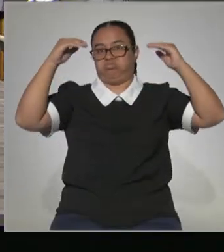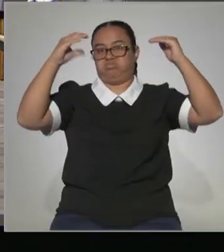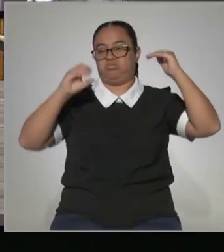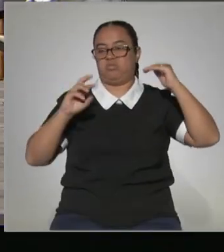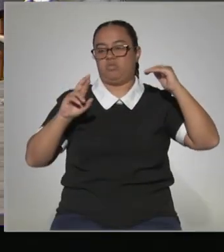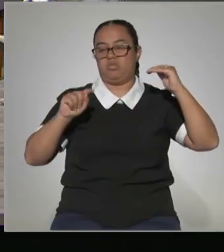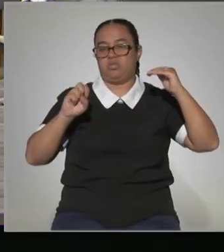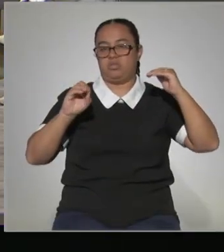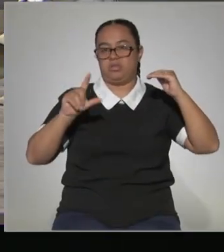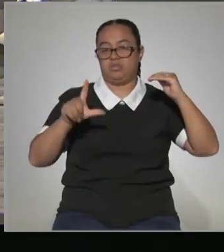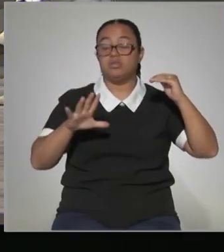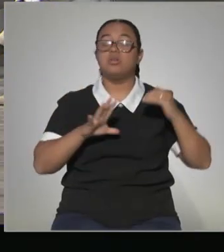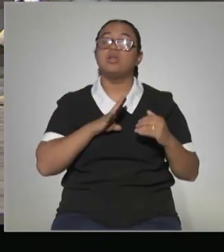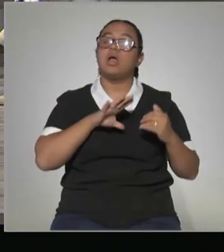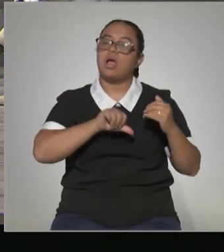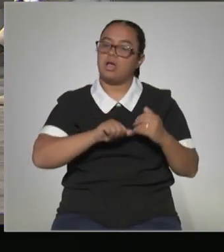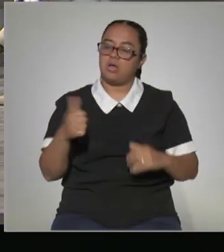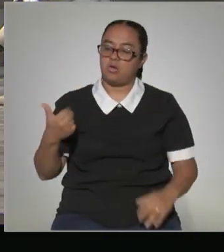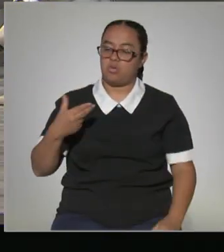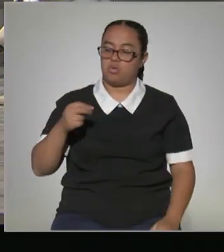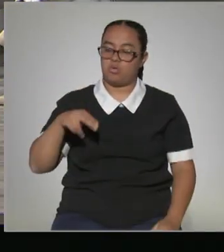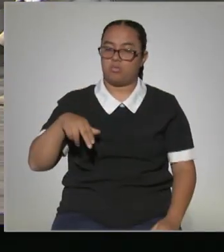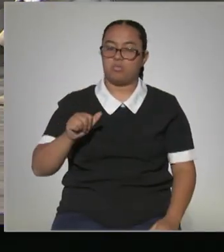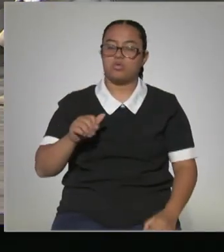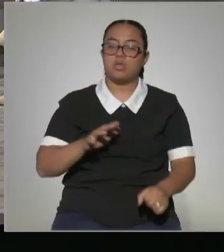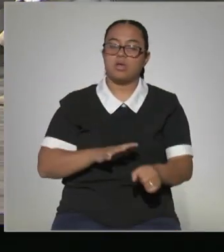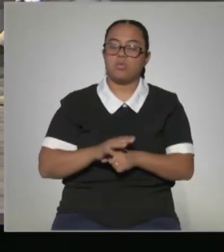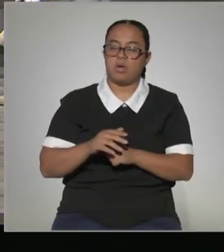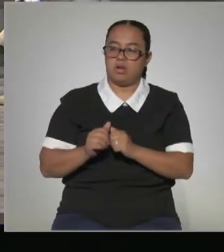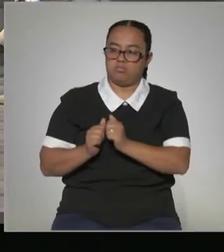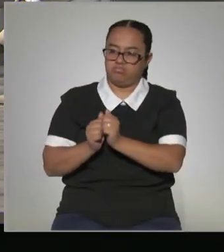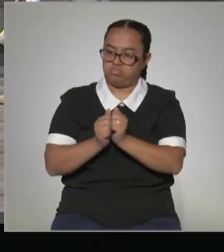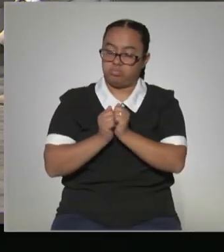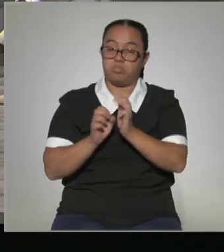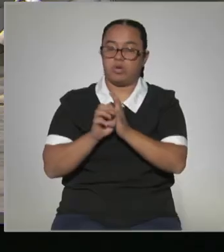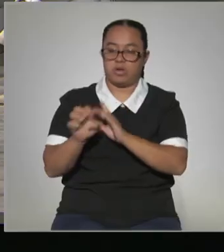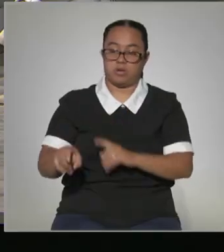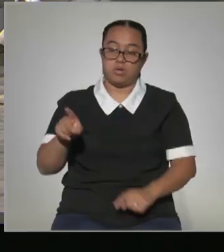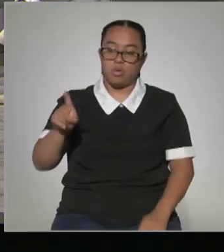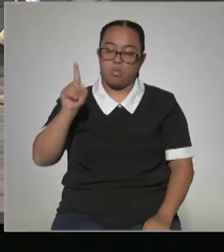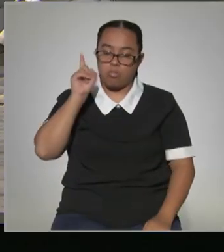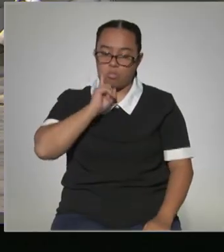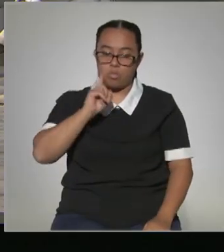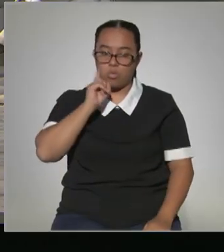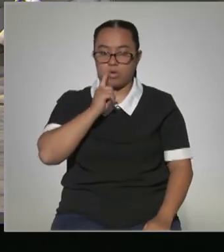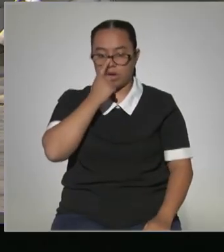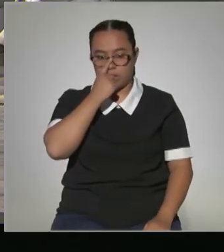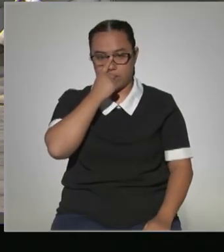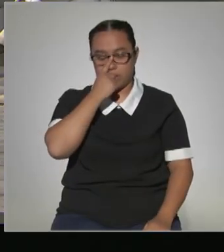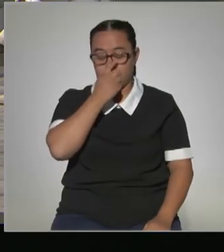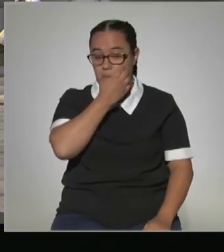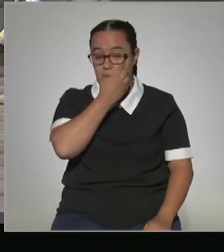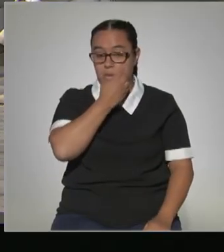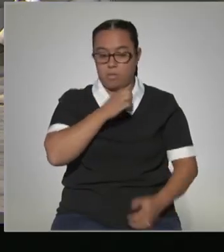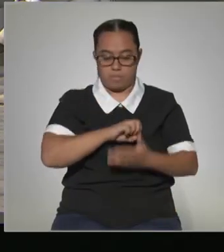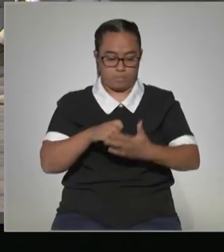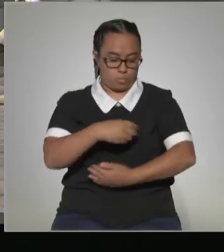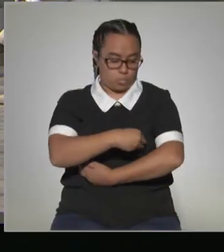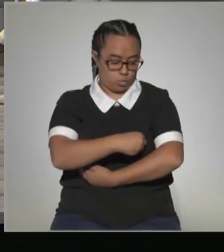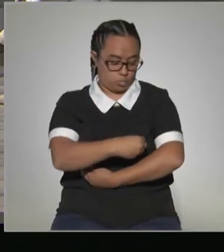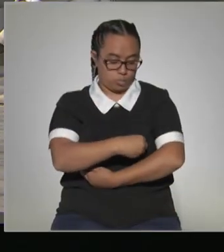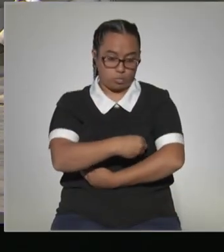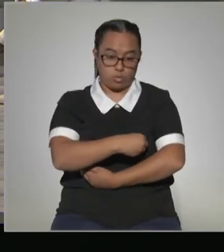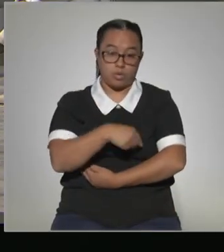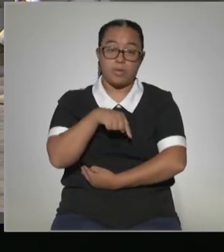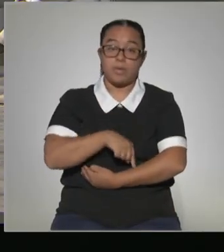hay otra hormona que se llama la hormona del apego, la que la mujer secreta cuando está amamantando,